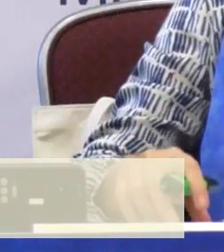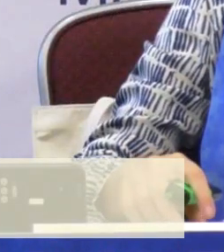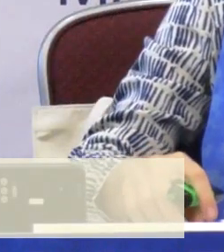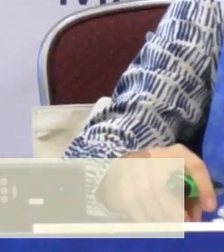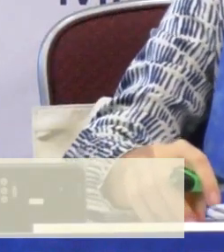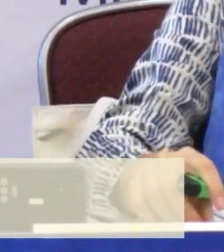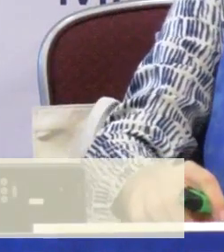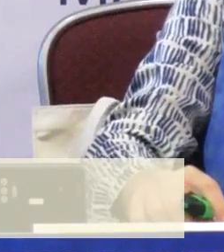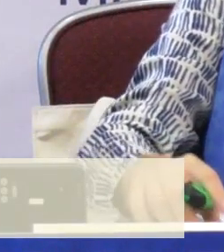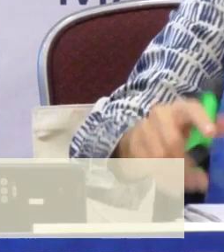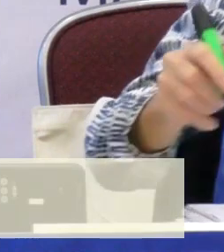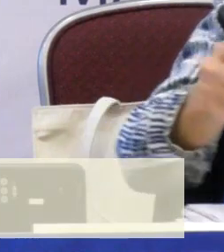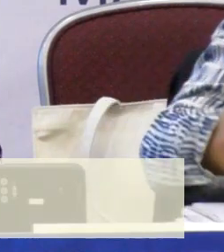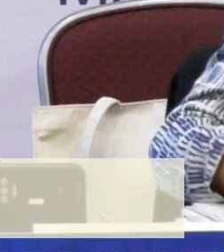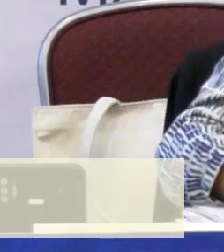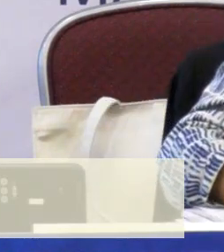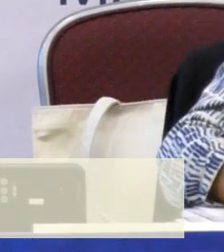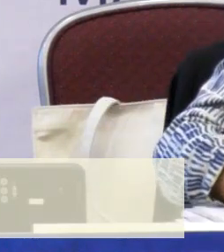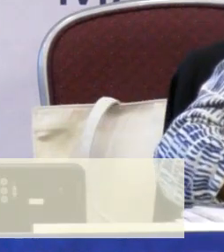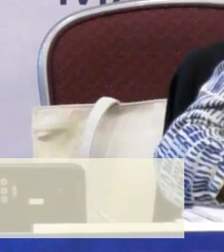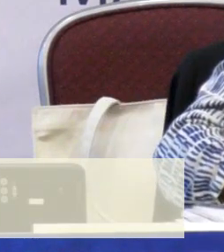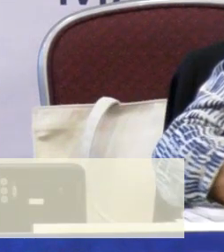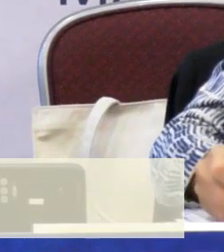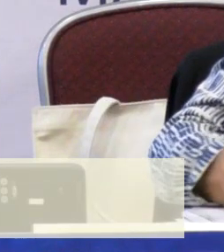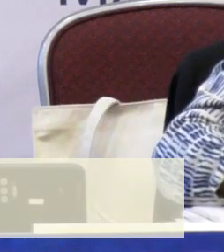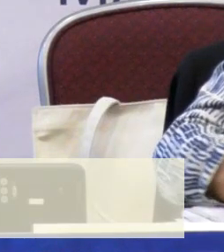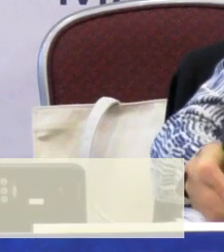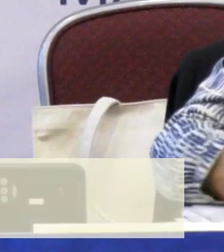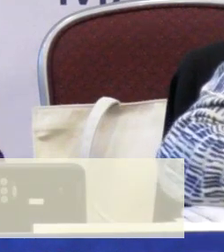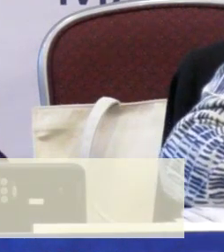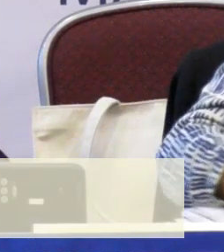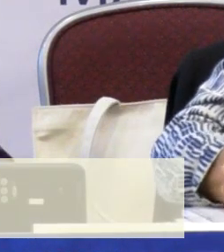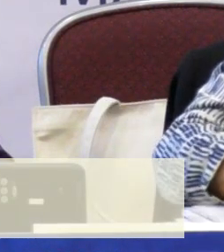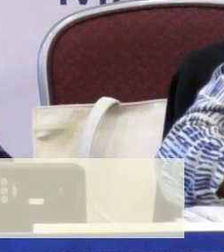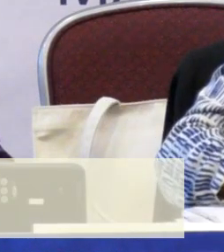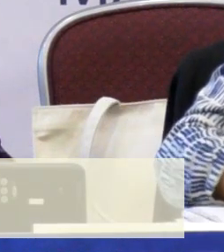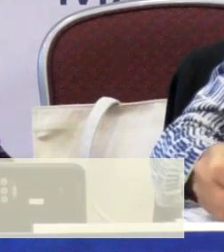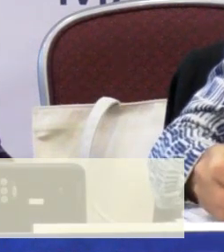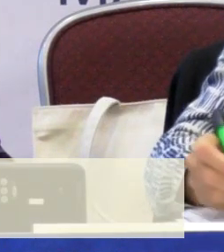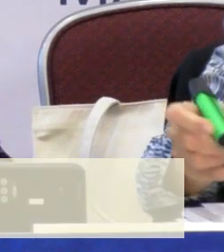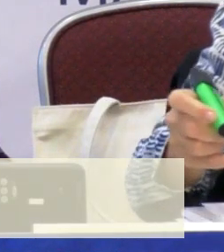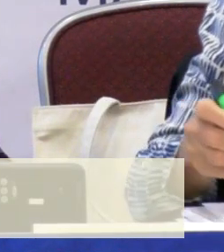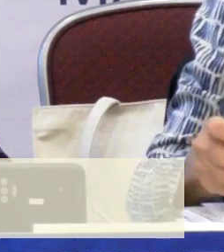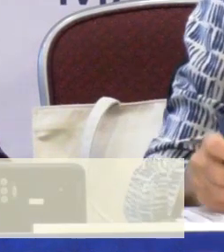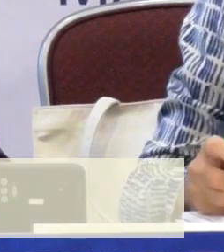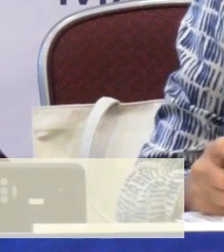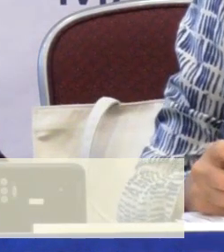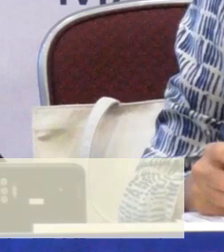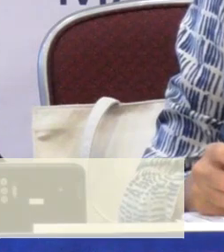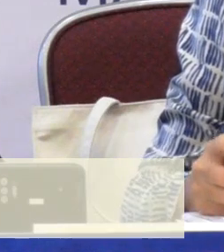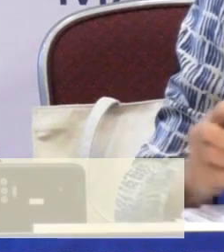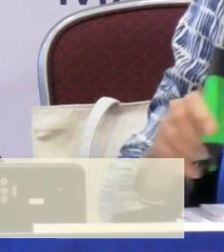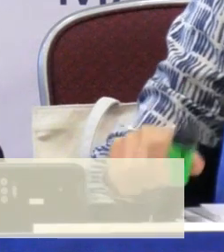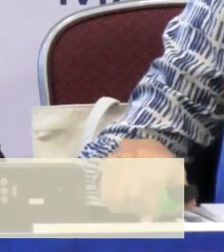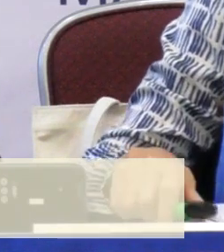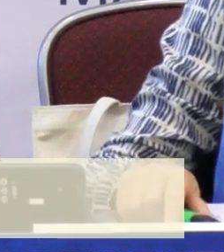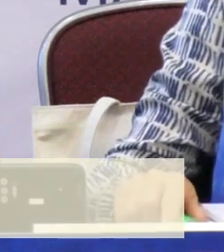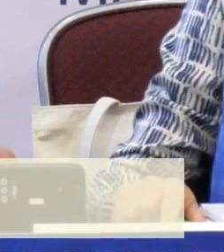hasta en un 30 stay